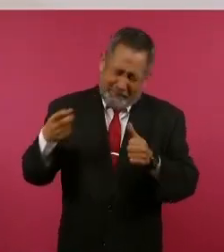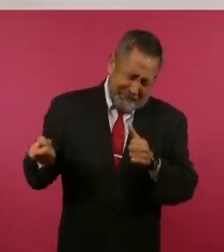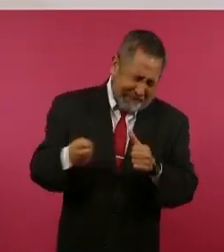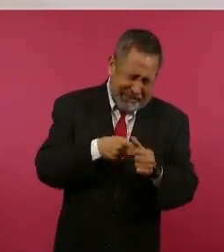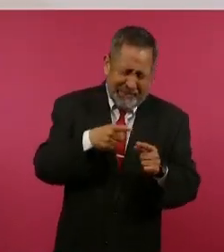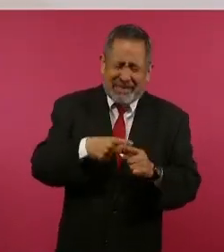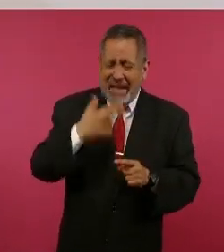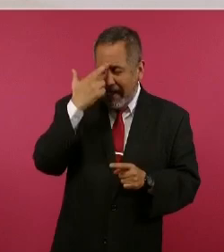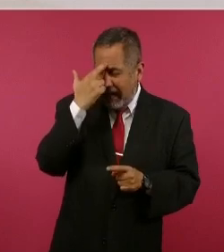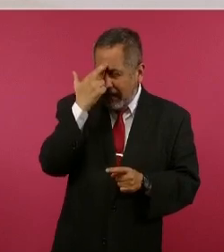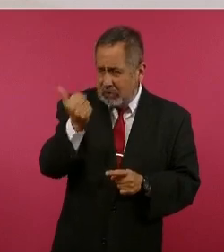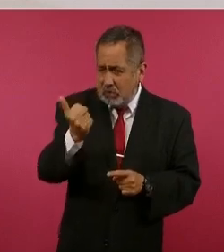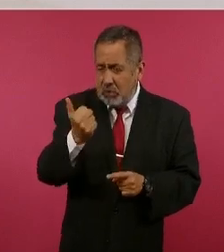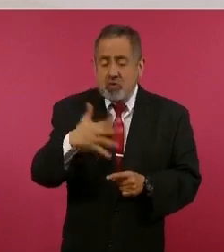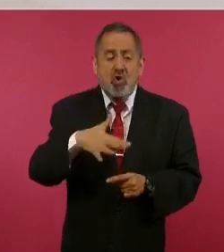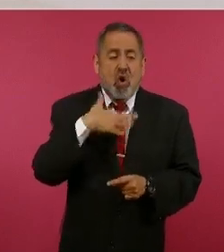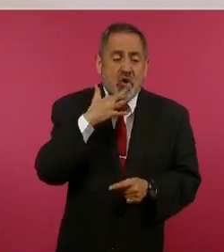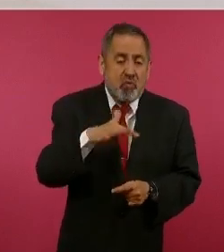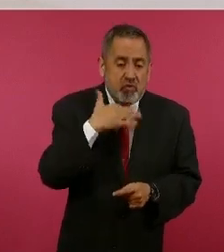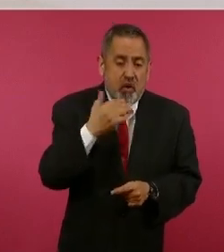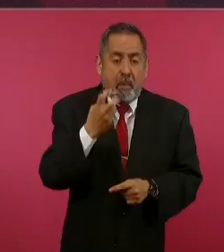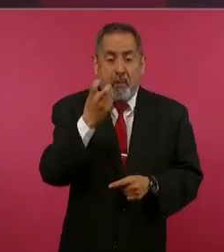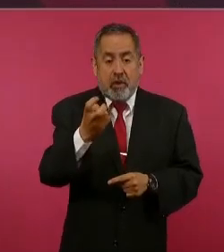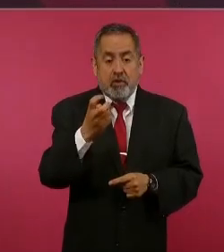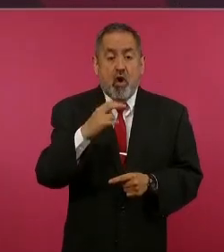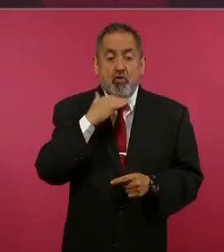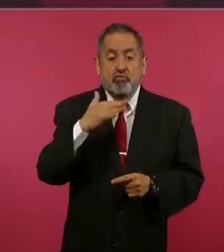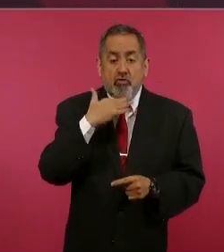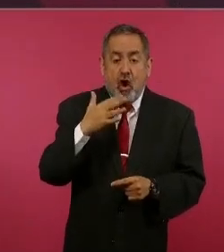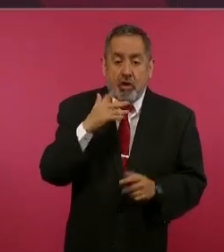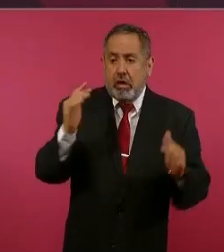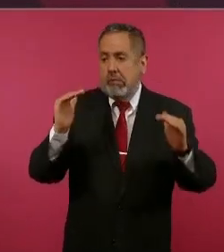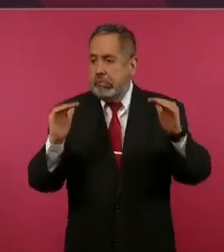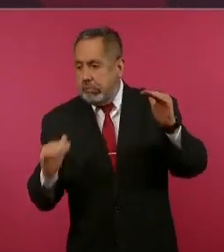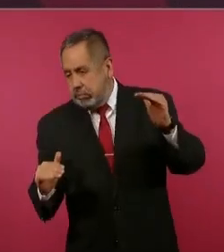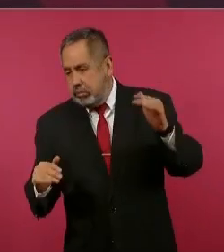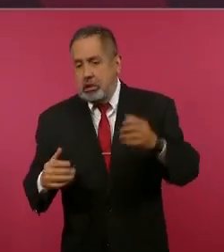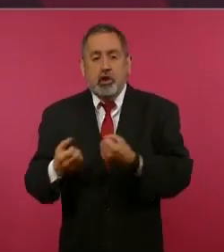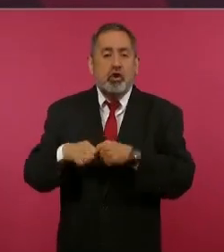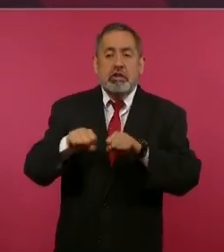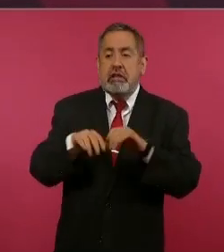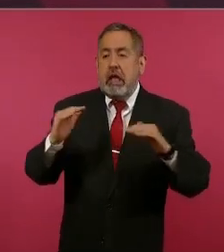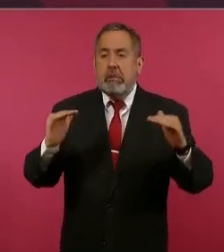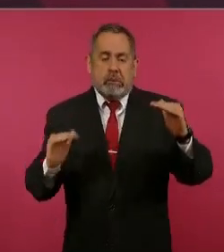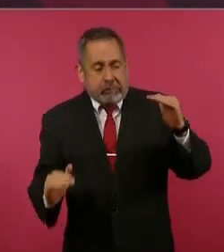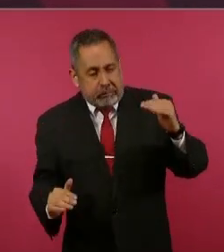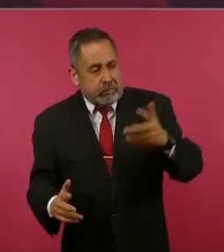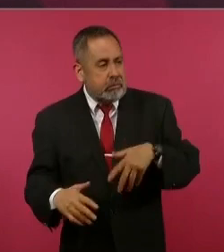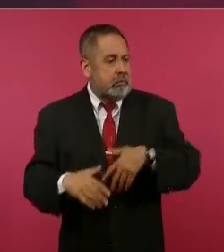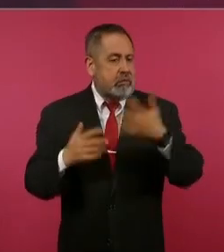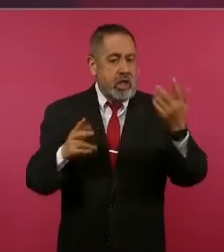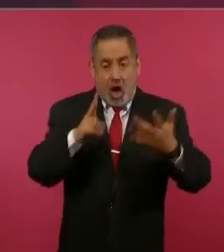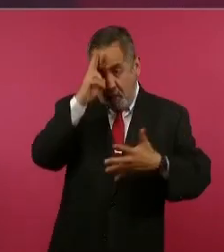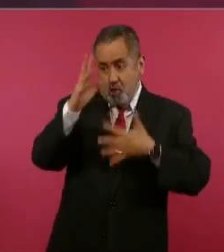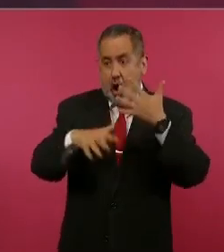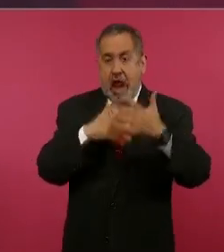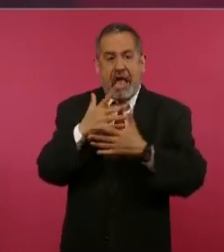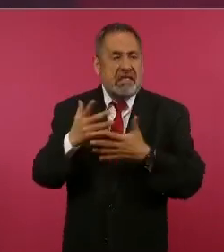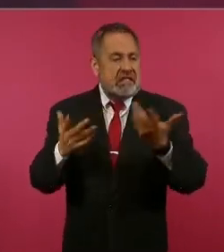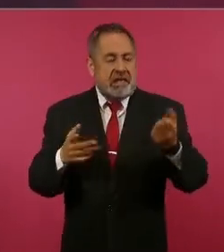principal de la desigualdad económica, de la desigualdad social, de la